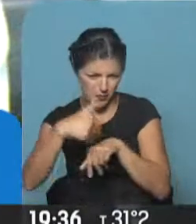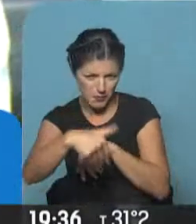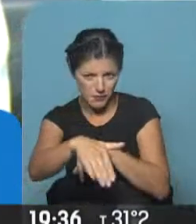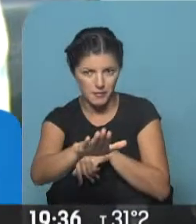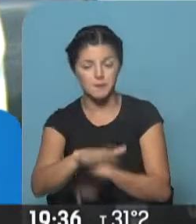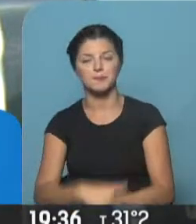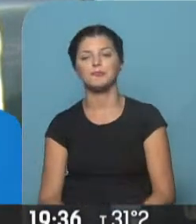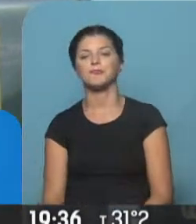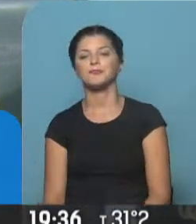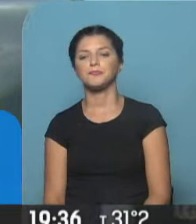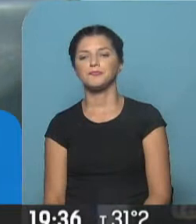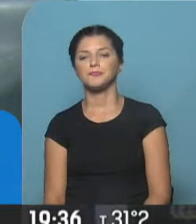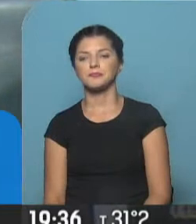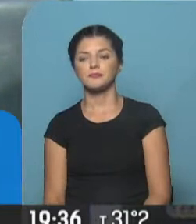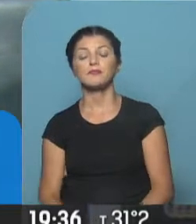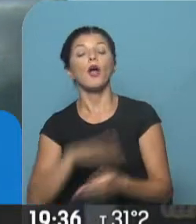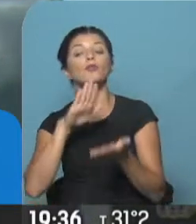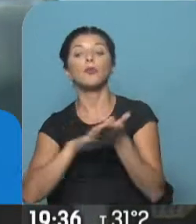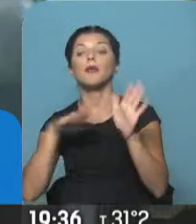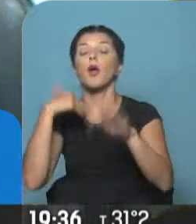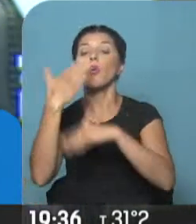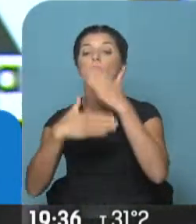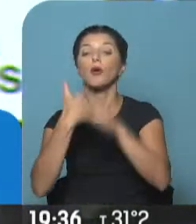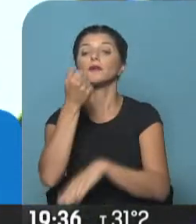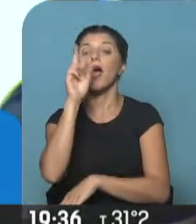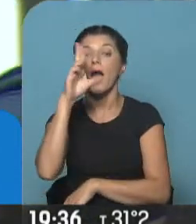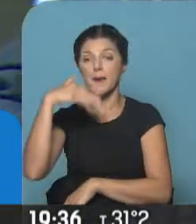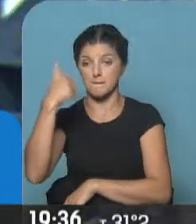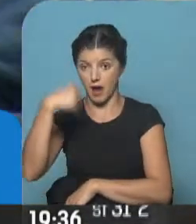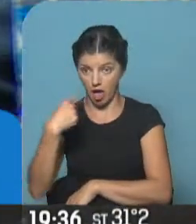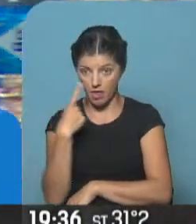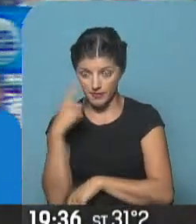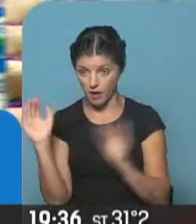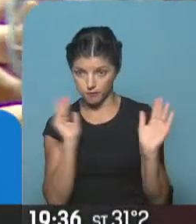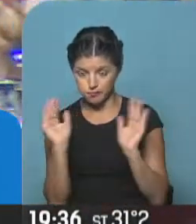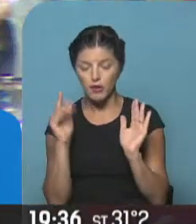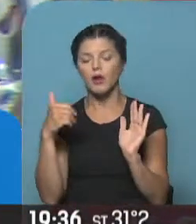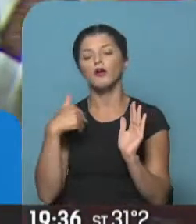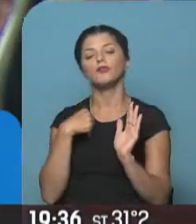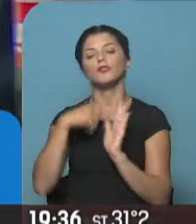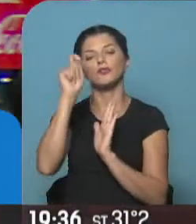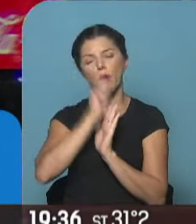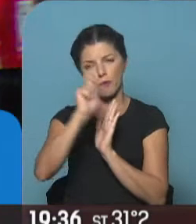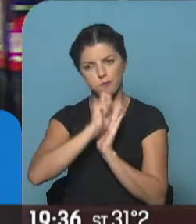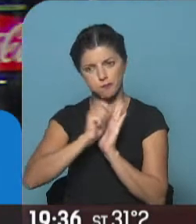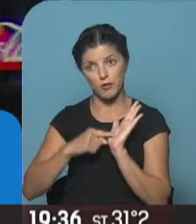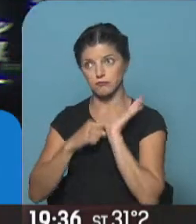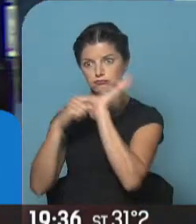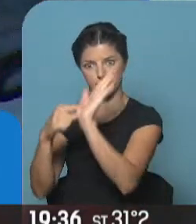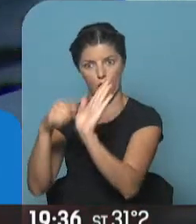a Armani, hemos enviado una nota